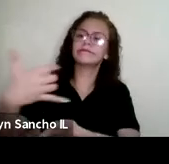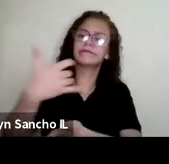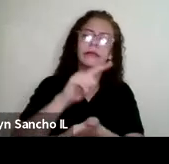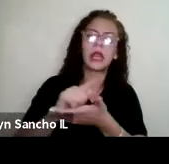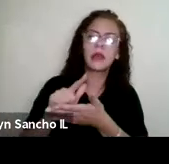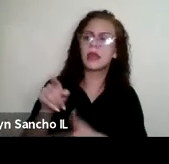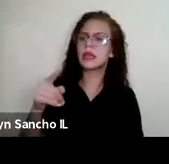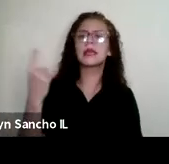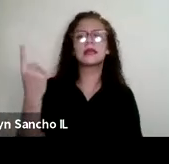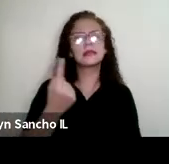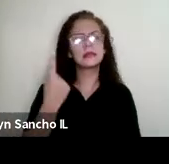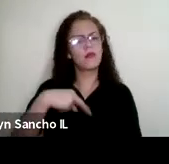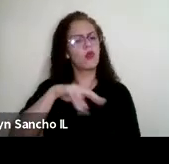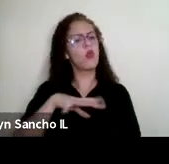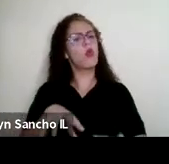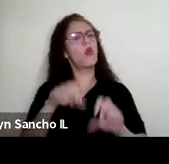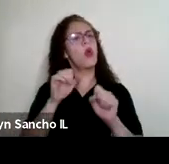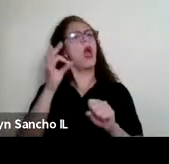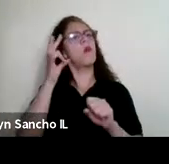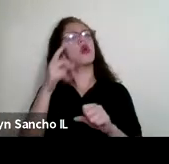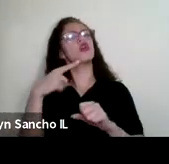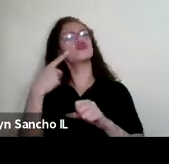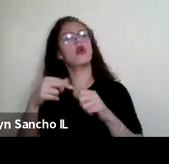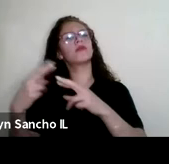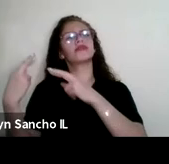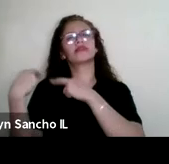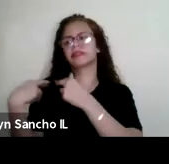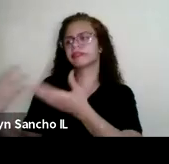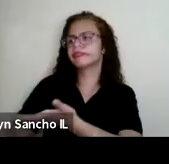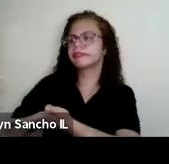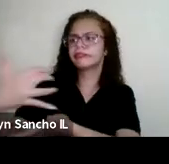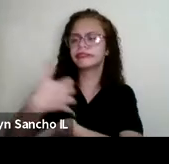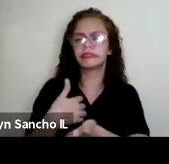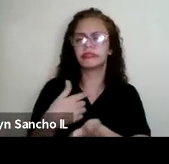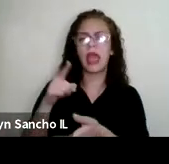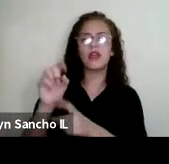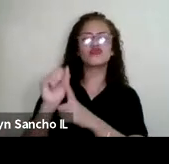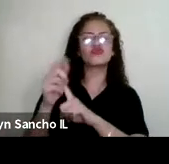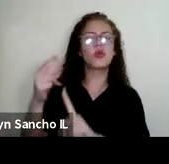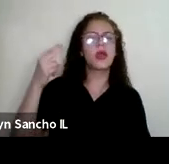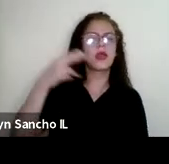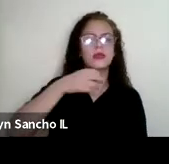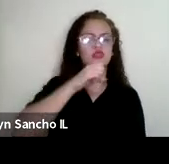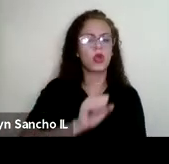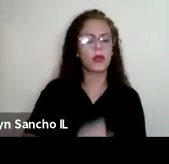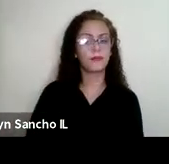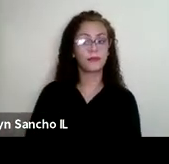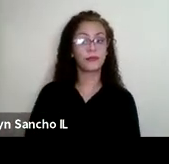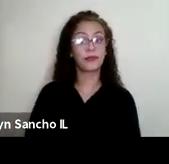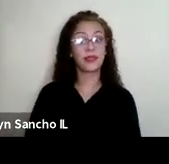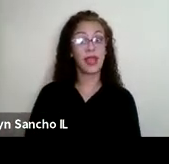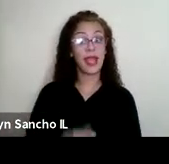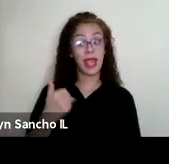que siempre hemos asumido que han tenido las mujeres en las sociedades prehistóricas. Y al hacerse